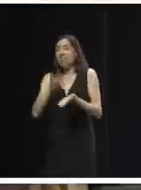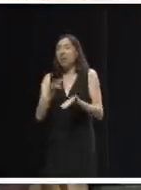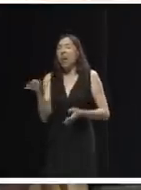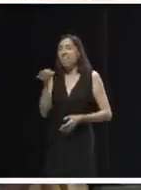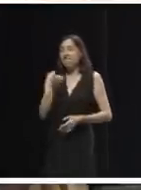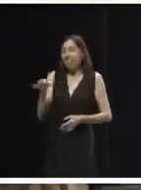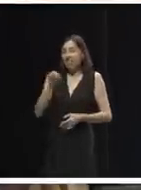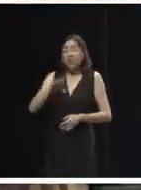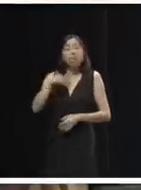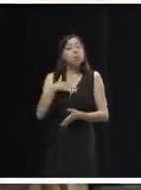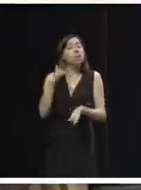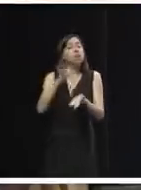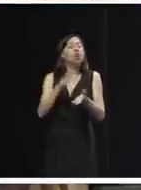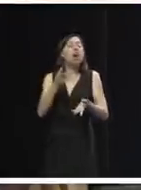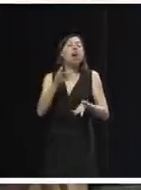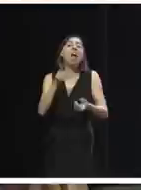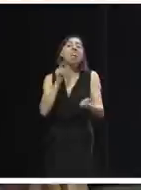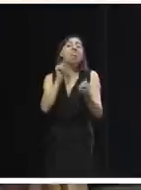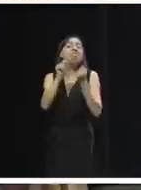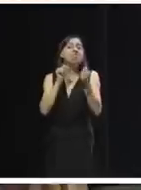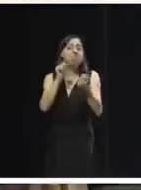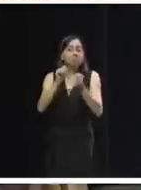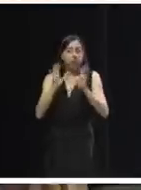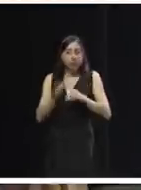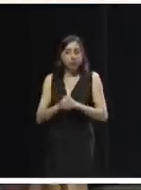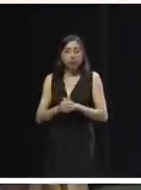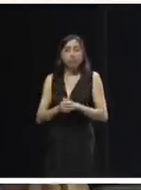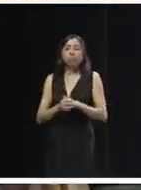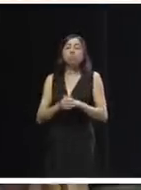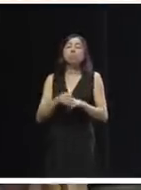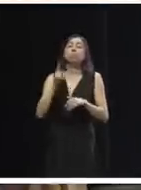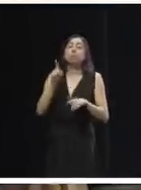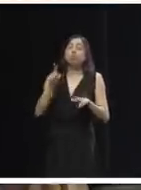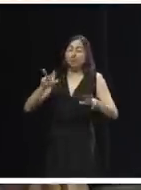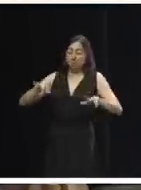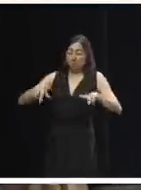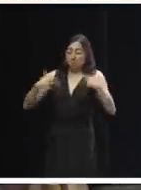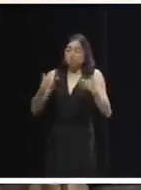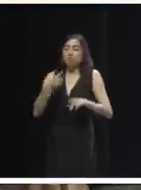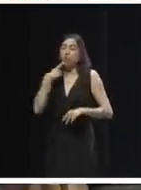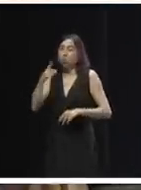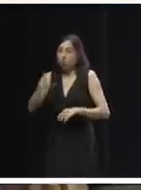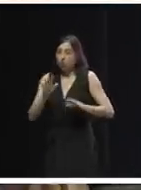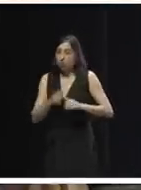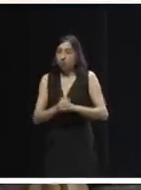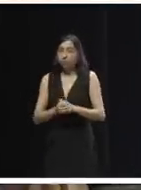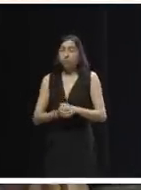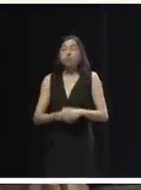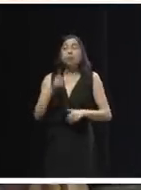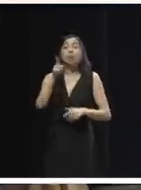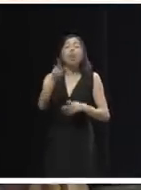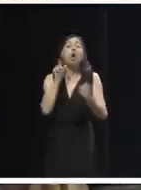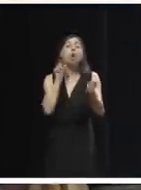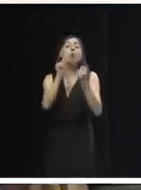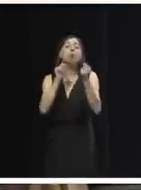Va a haber un debate que me vais a permitir que os diga que es un